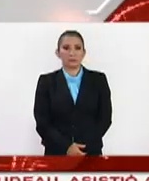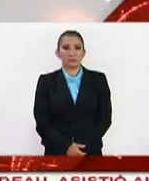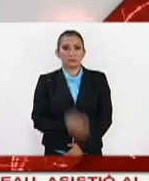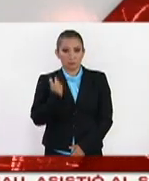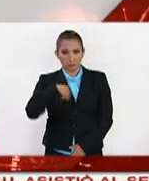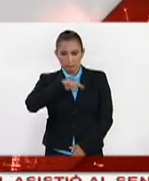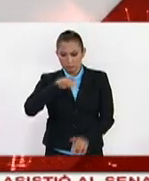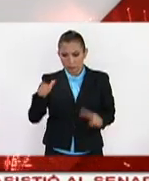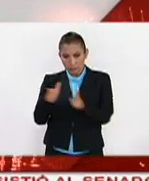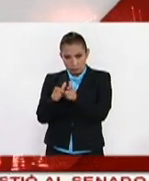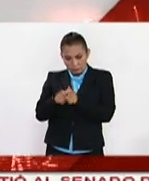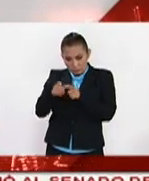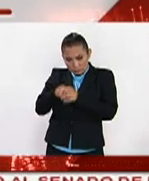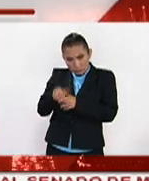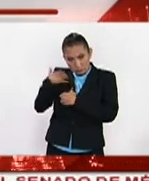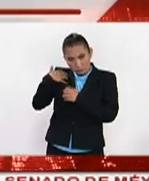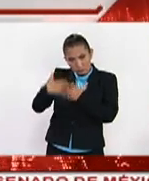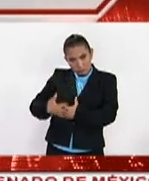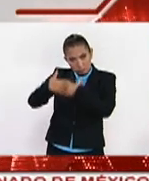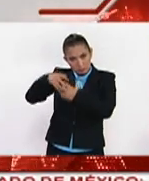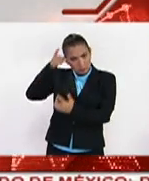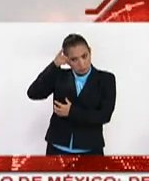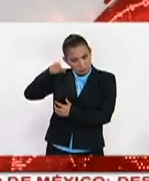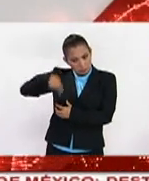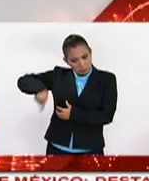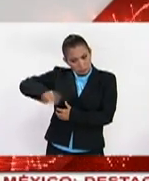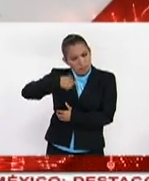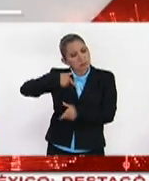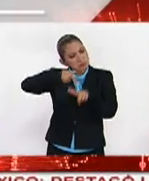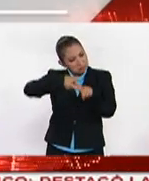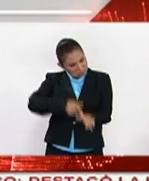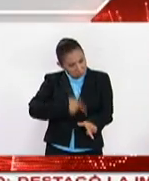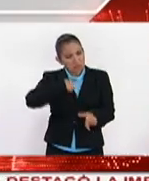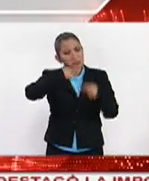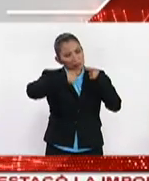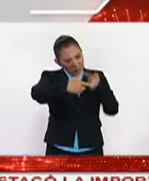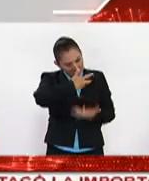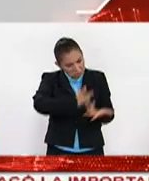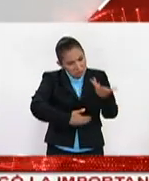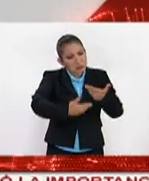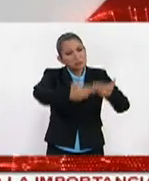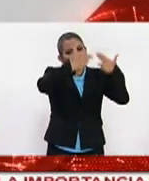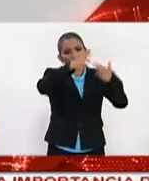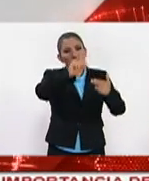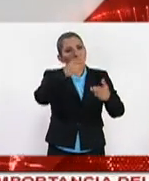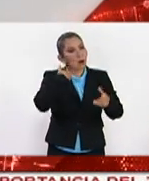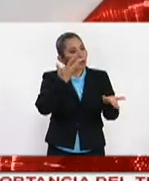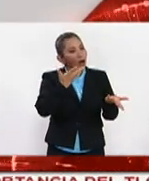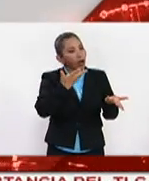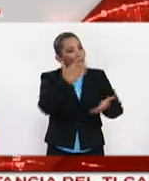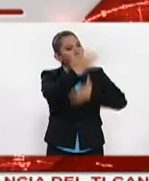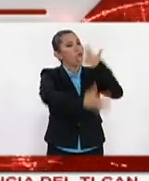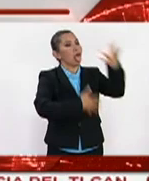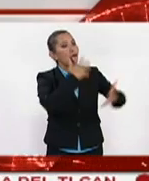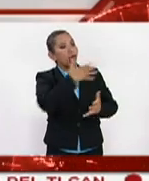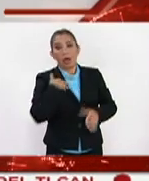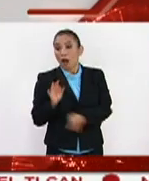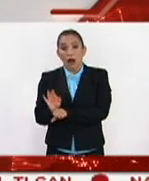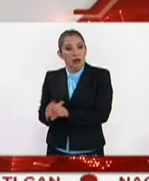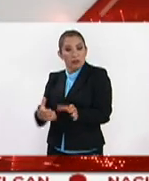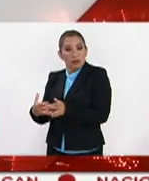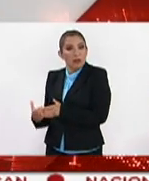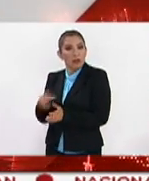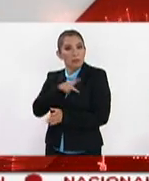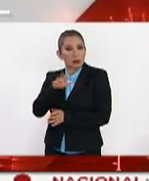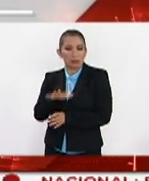Nosotros seguimos viendo factible seguir estando en la mesa y en la conversación. No caer en la tentación del proteccionismo